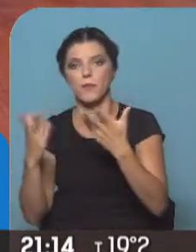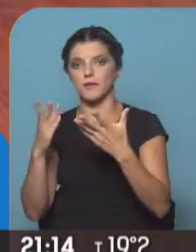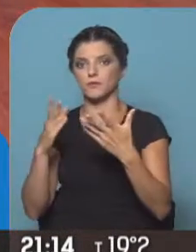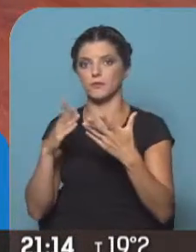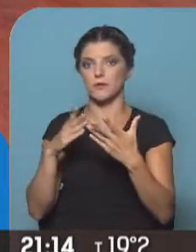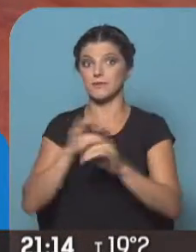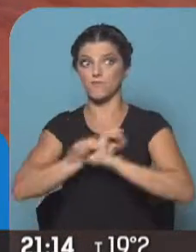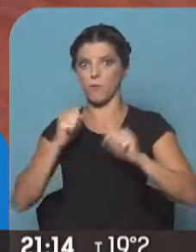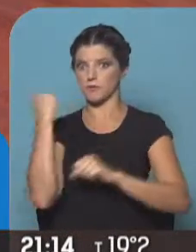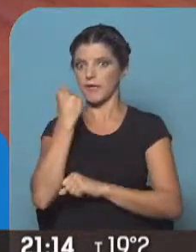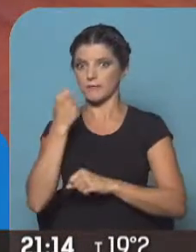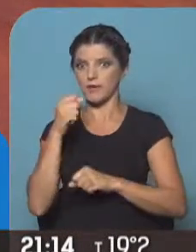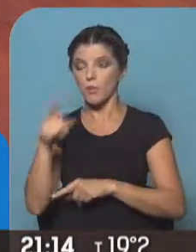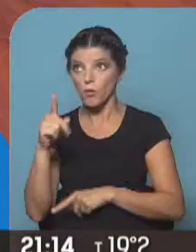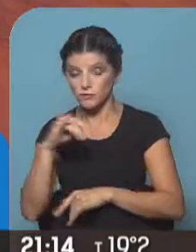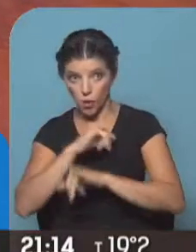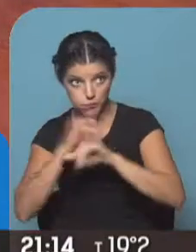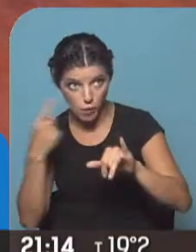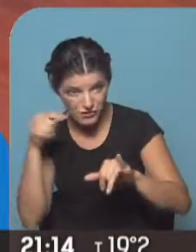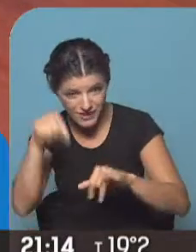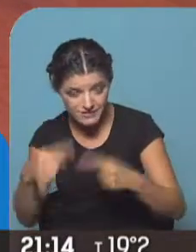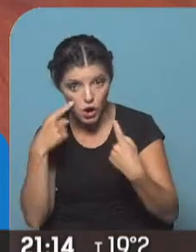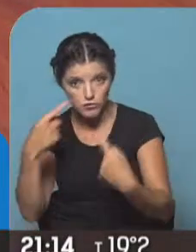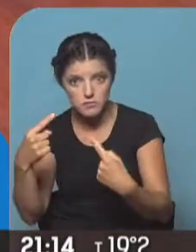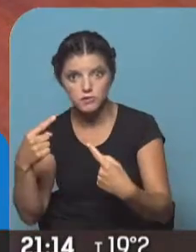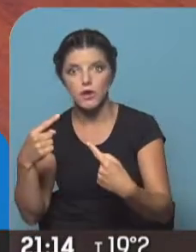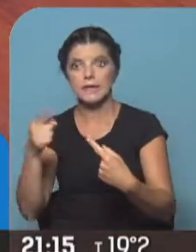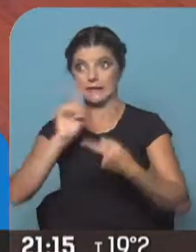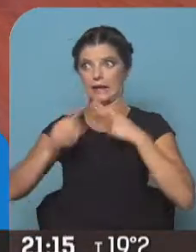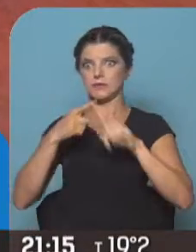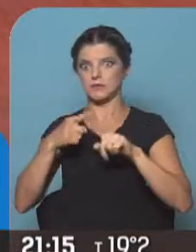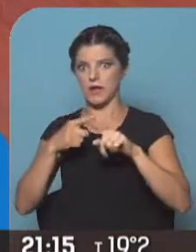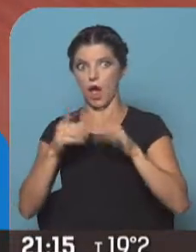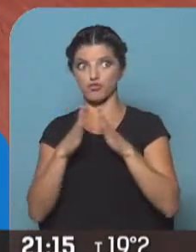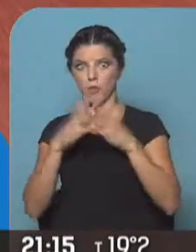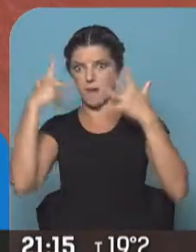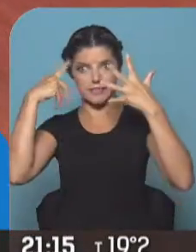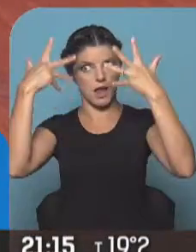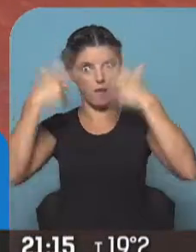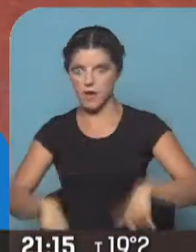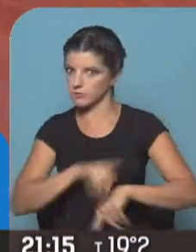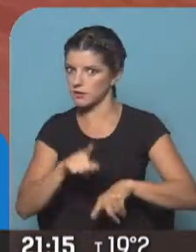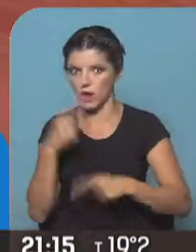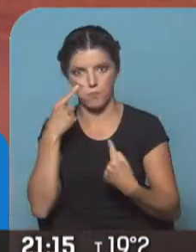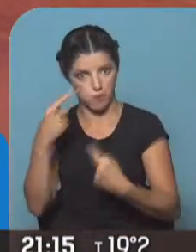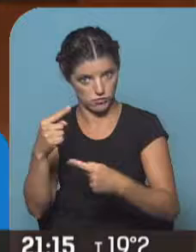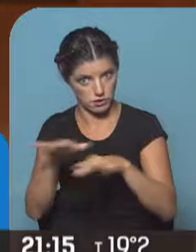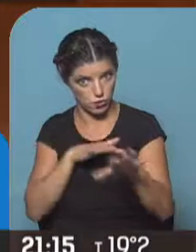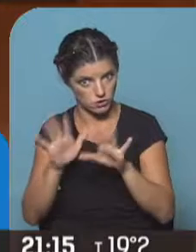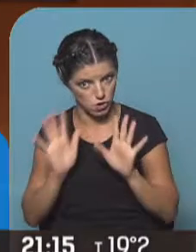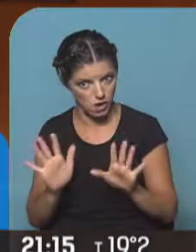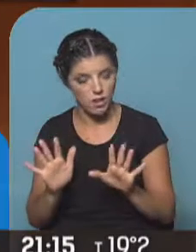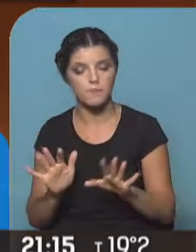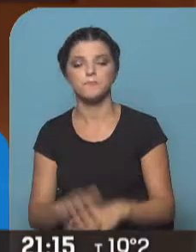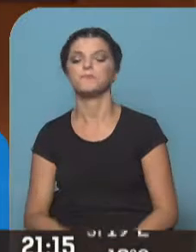del comunicado argentino dado por el canciller Faurí minutos después que se produjo el hecho. Ahora, hubo